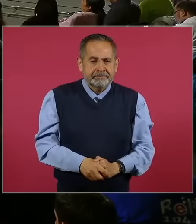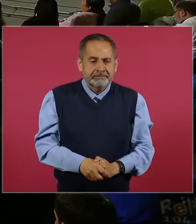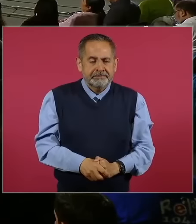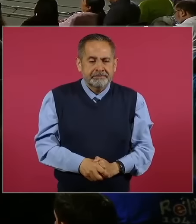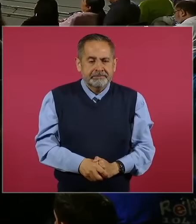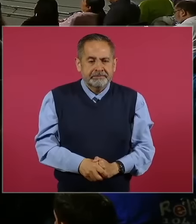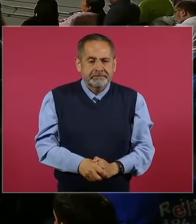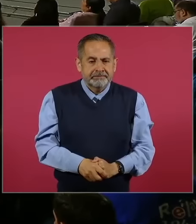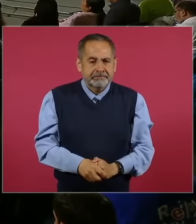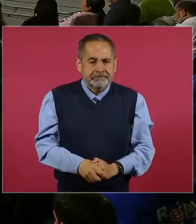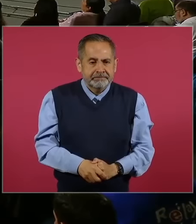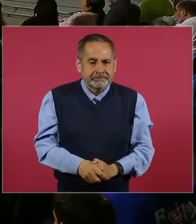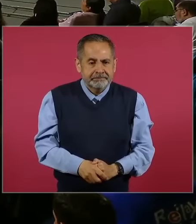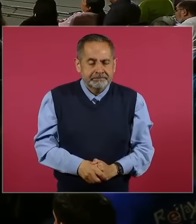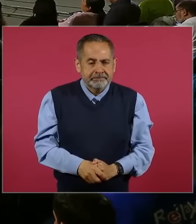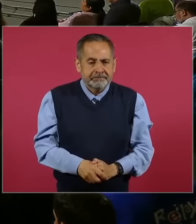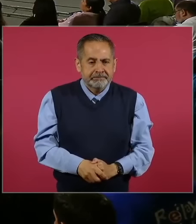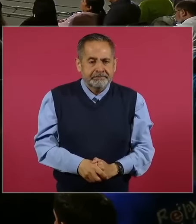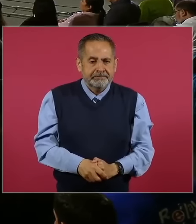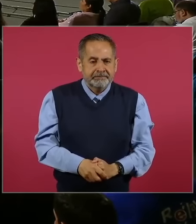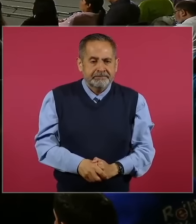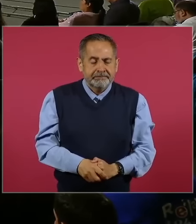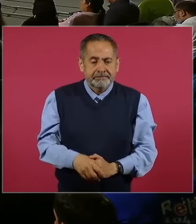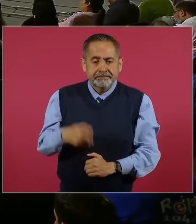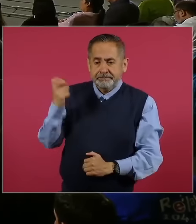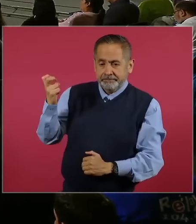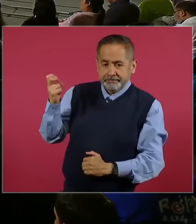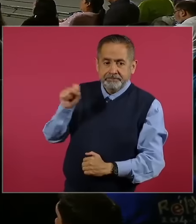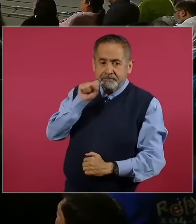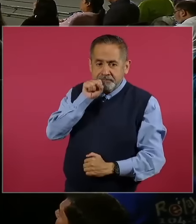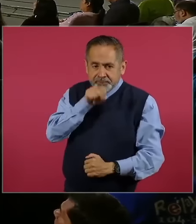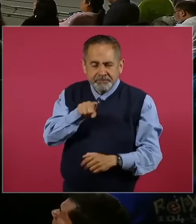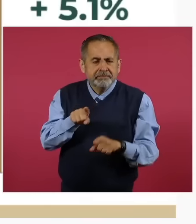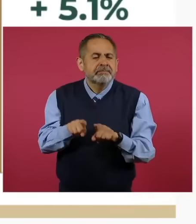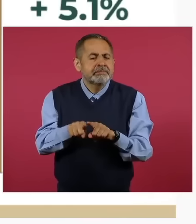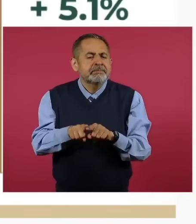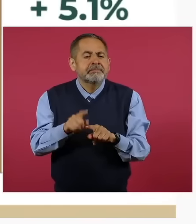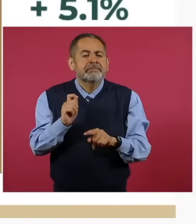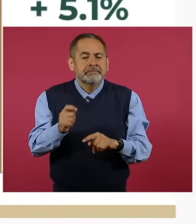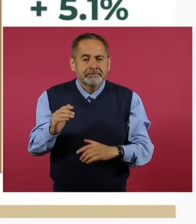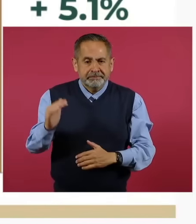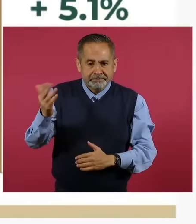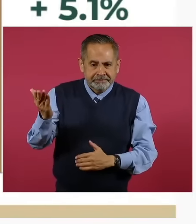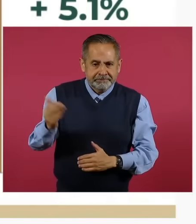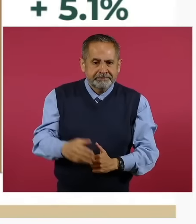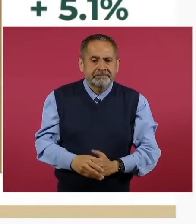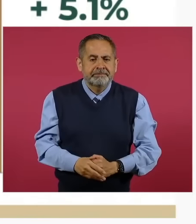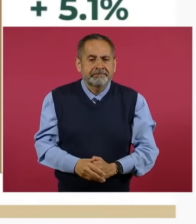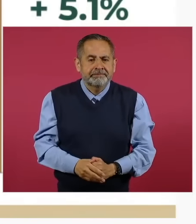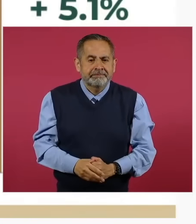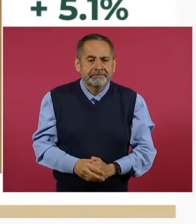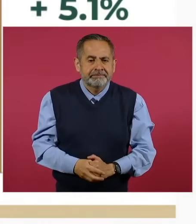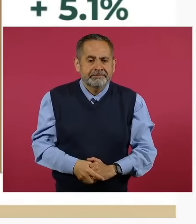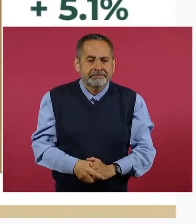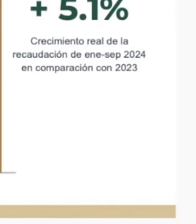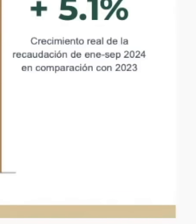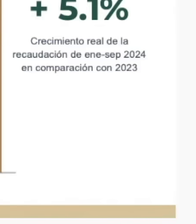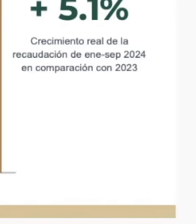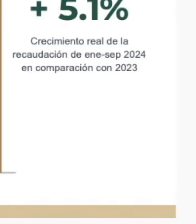Esto tiene que ver con el incremento de los ingresos.